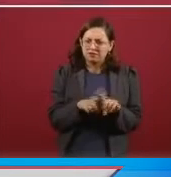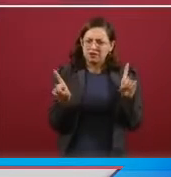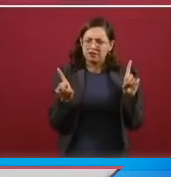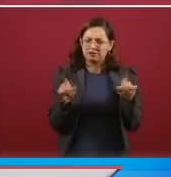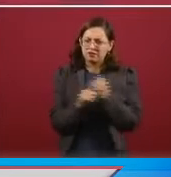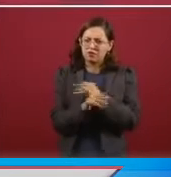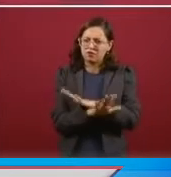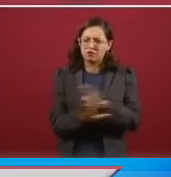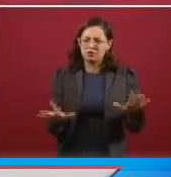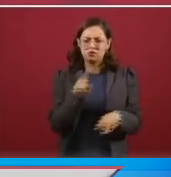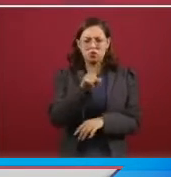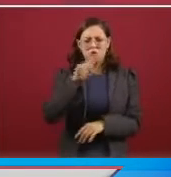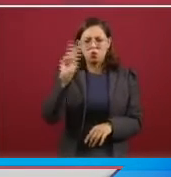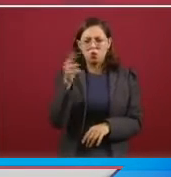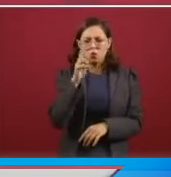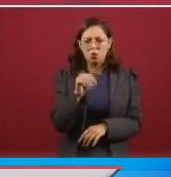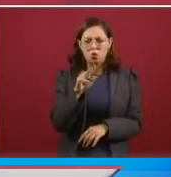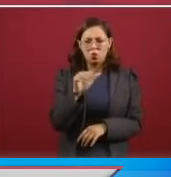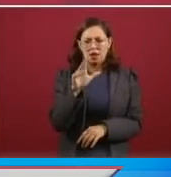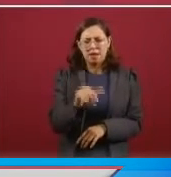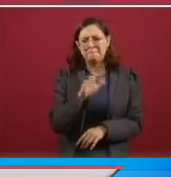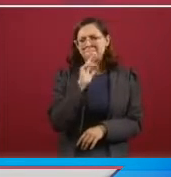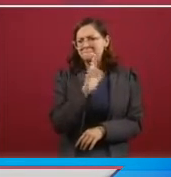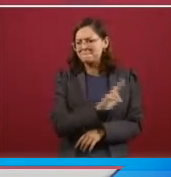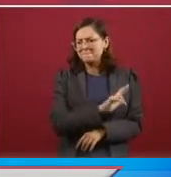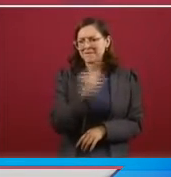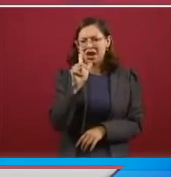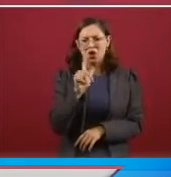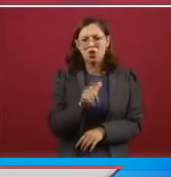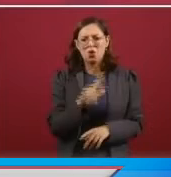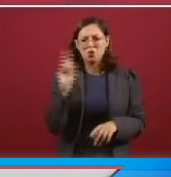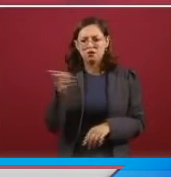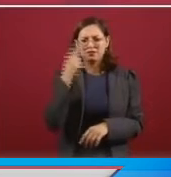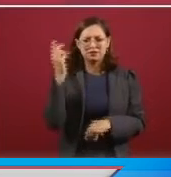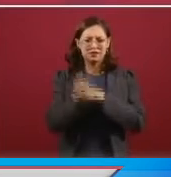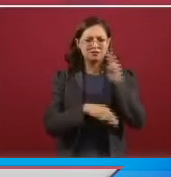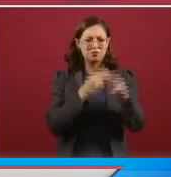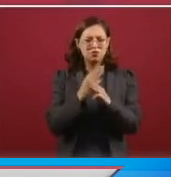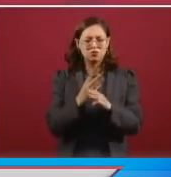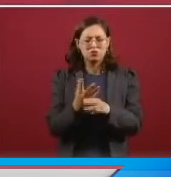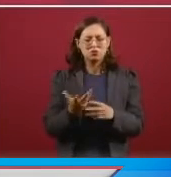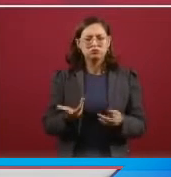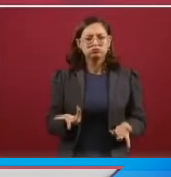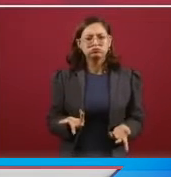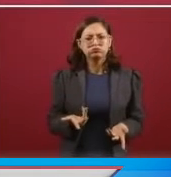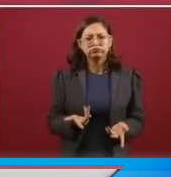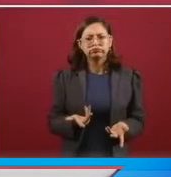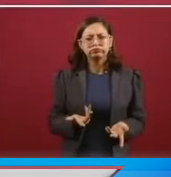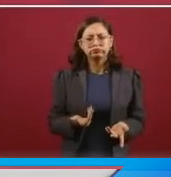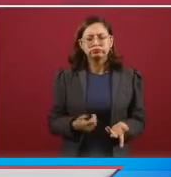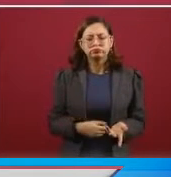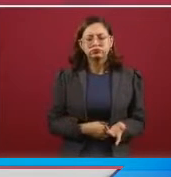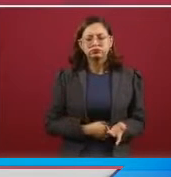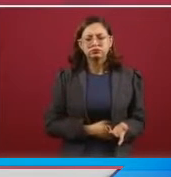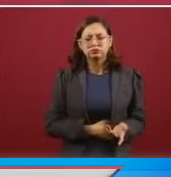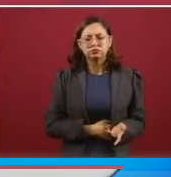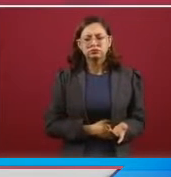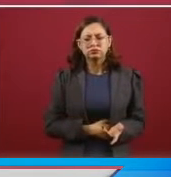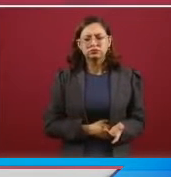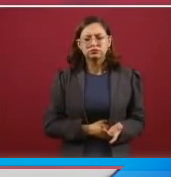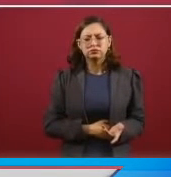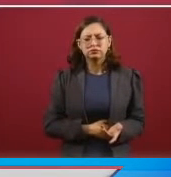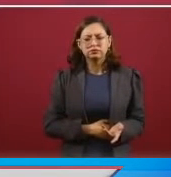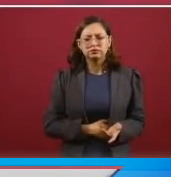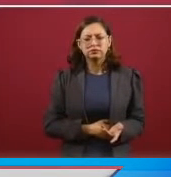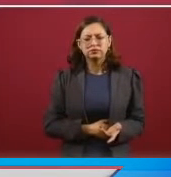como una de las mejores universidades del mundo. El 65% de los estudiantes son